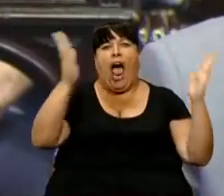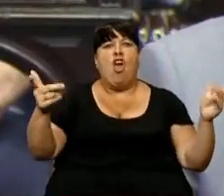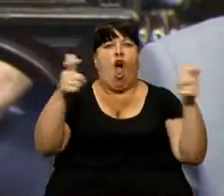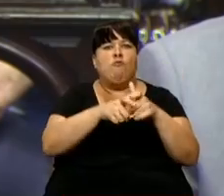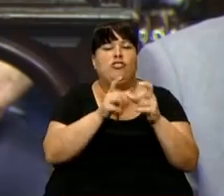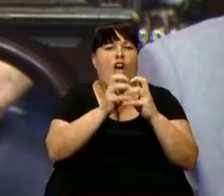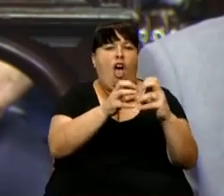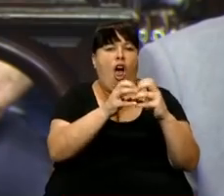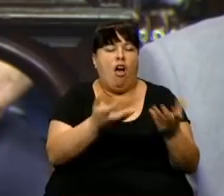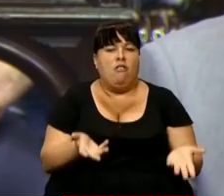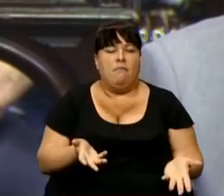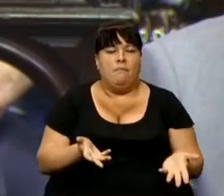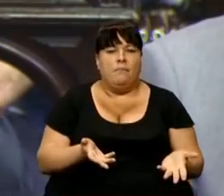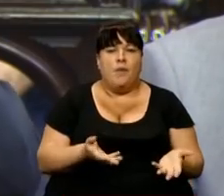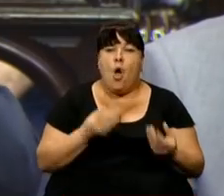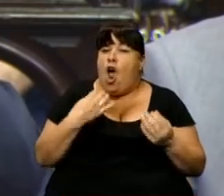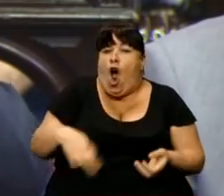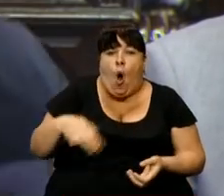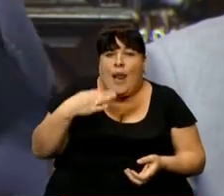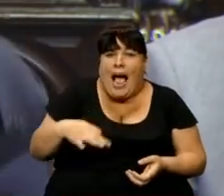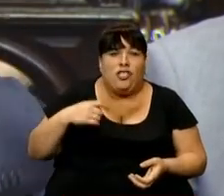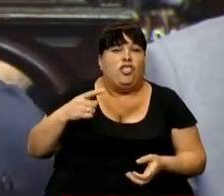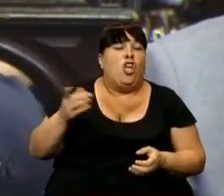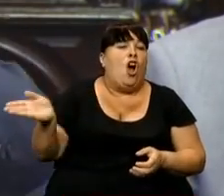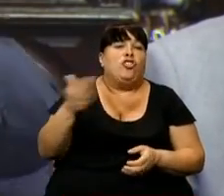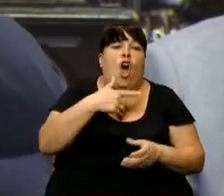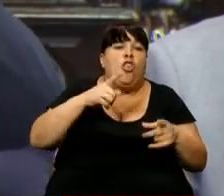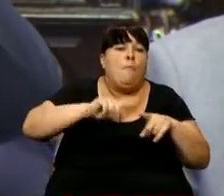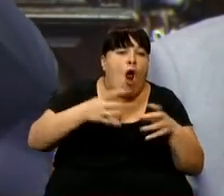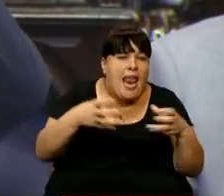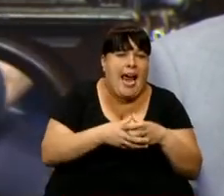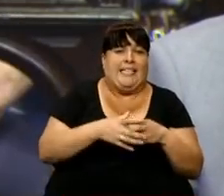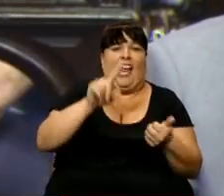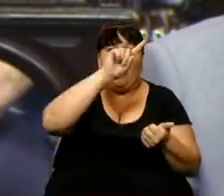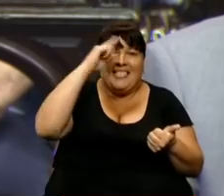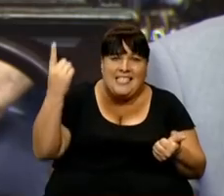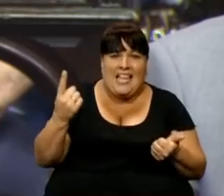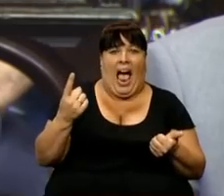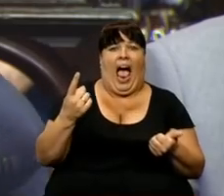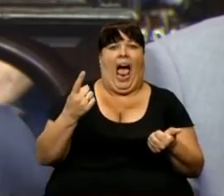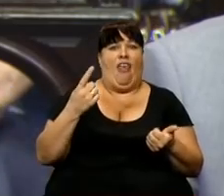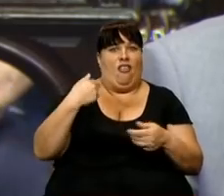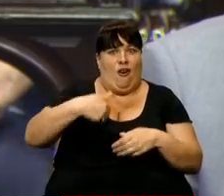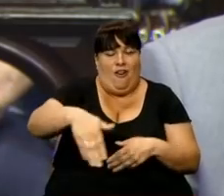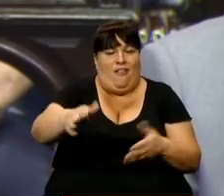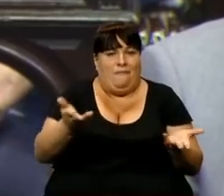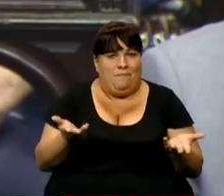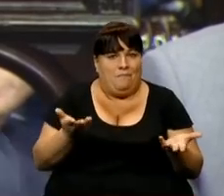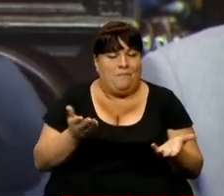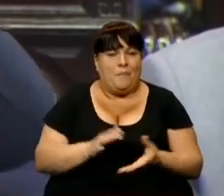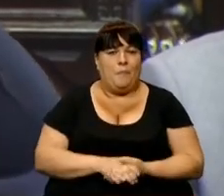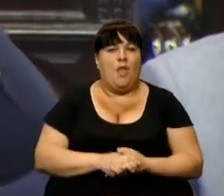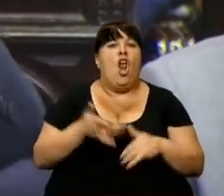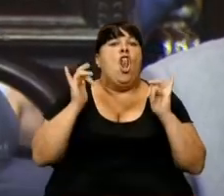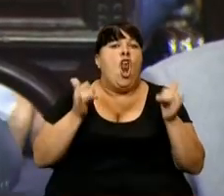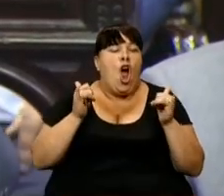comisión, porque es una obligación de toda la política, de política de Estado, lo que nos viene por delante.